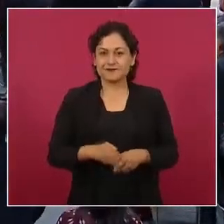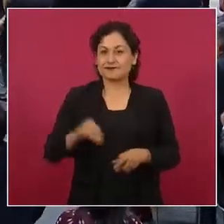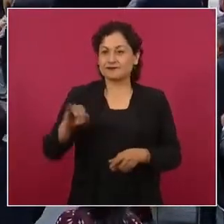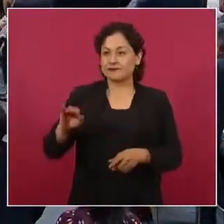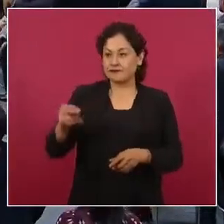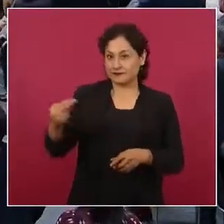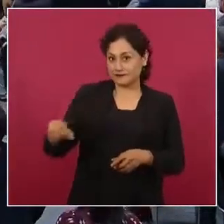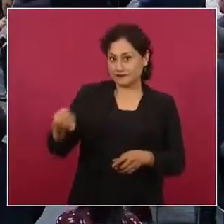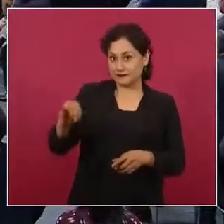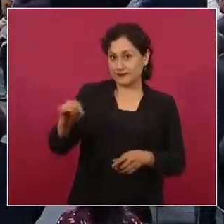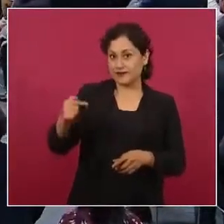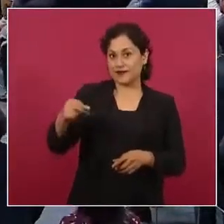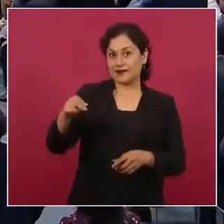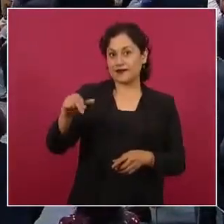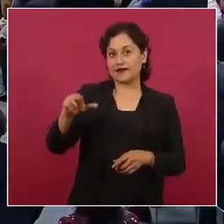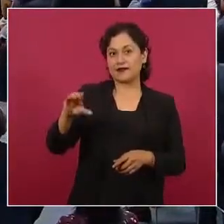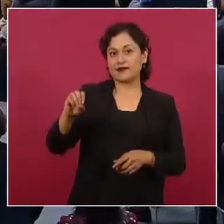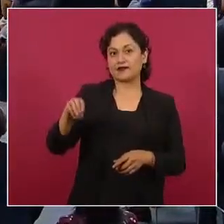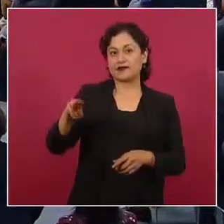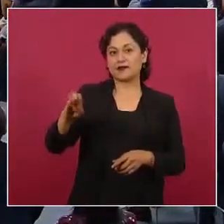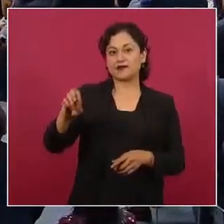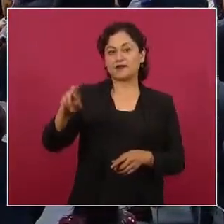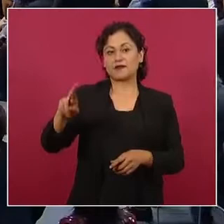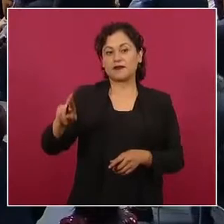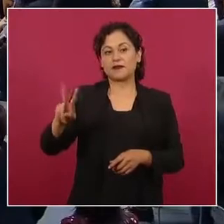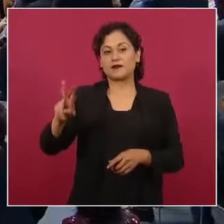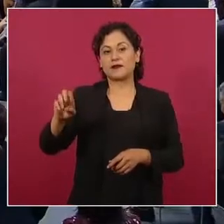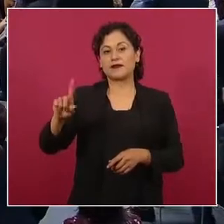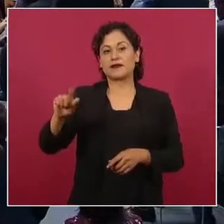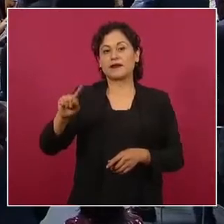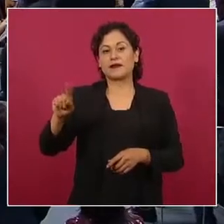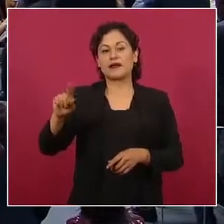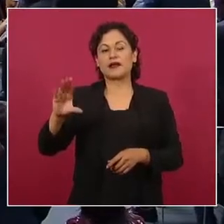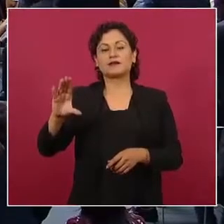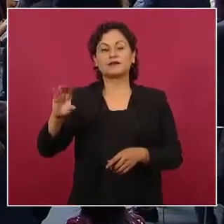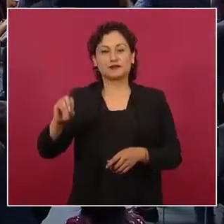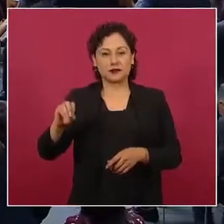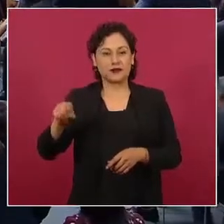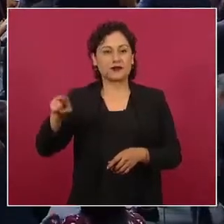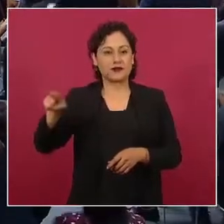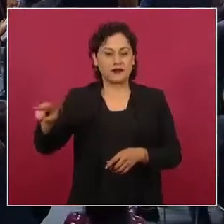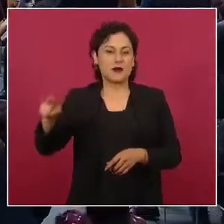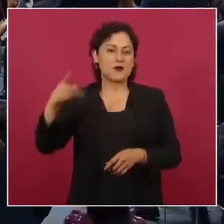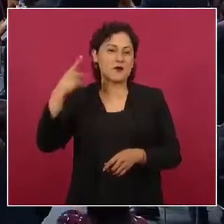Ignacio Mier Velasco de Puebla de Zaragoza.